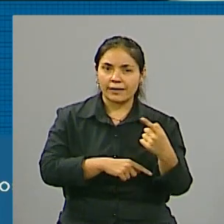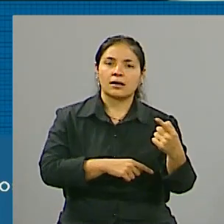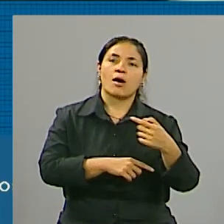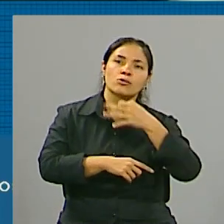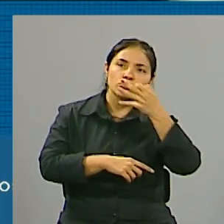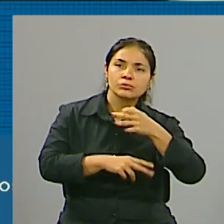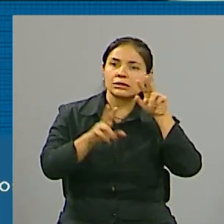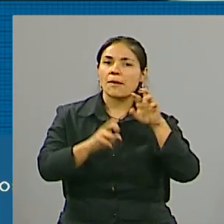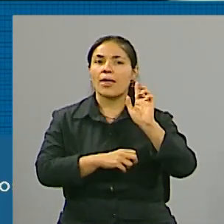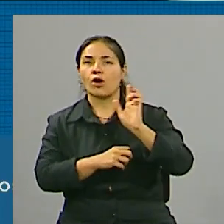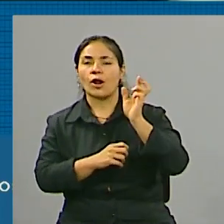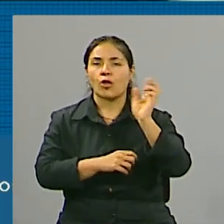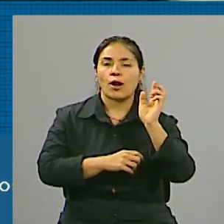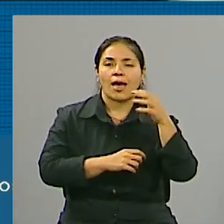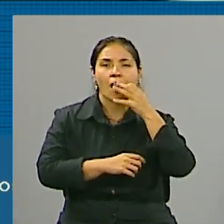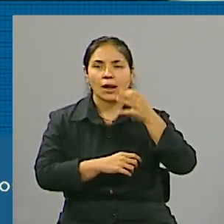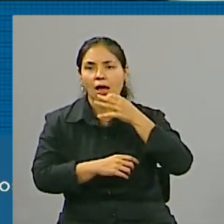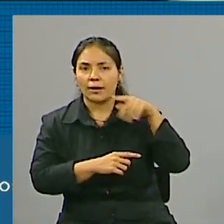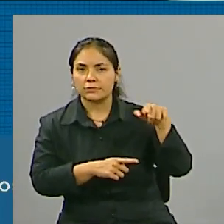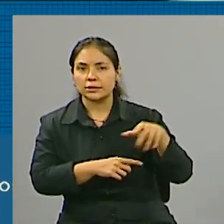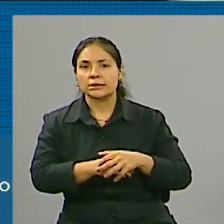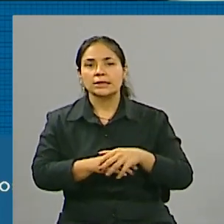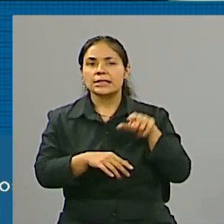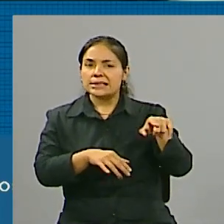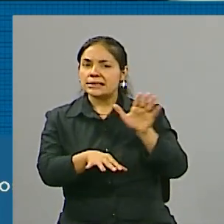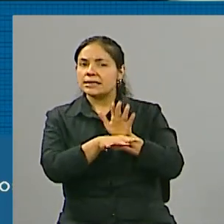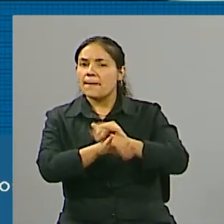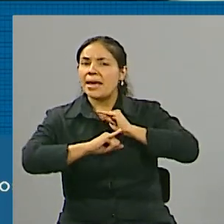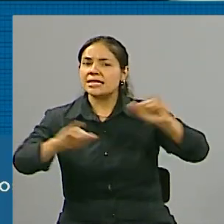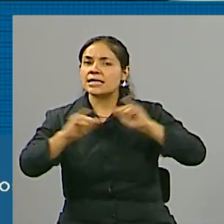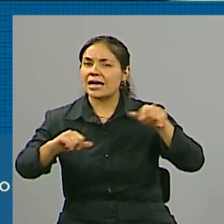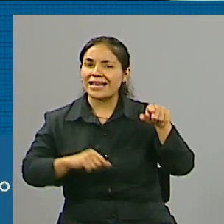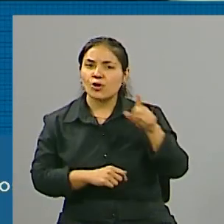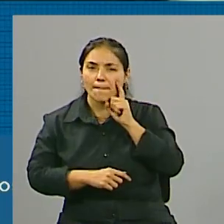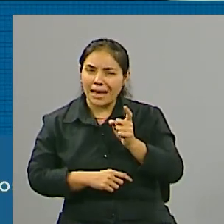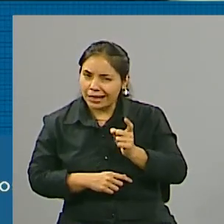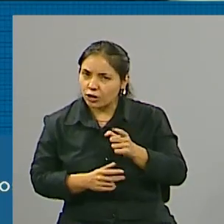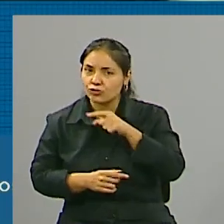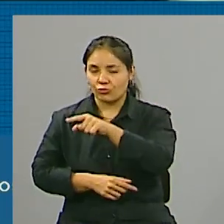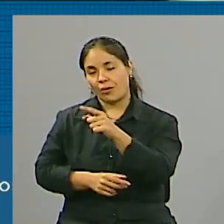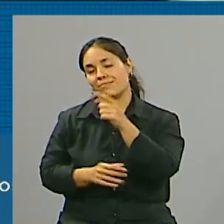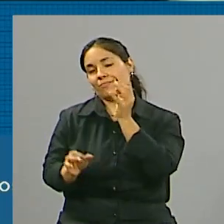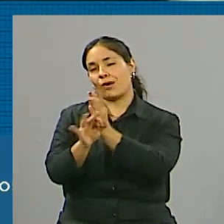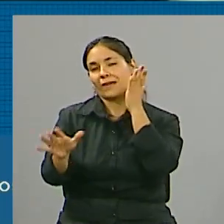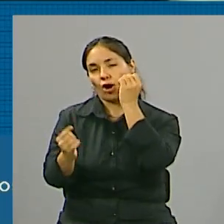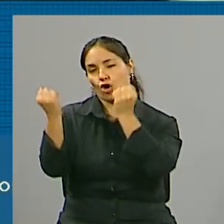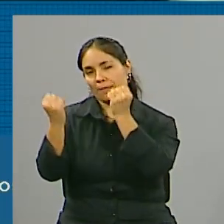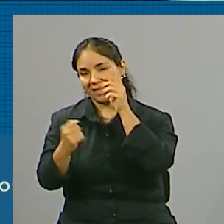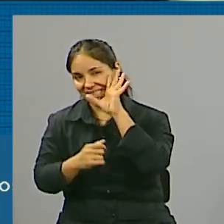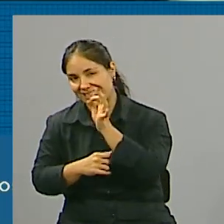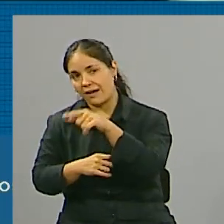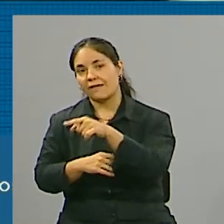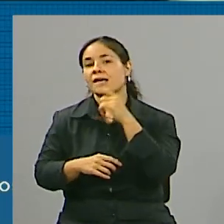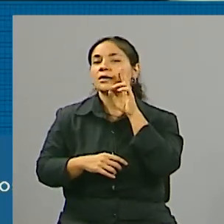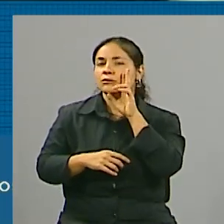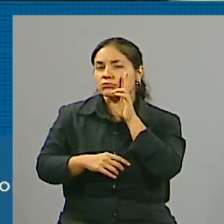de dolarización con la situación que tenemos en nuestro país? Lo digo desde tu análisis como economista, ¿no? Desde esa óptica que es tal vez la